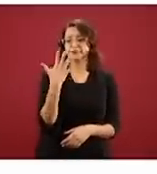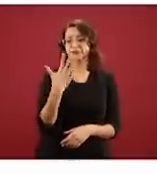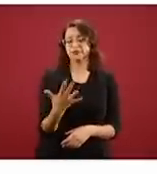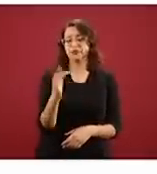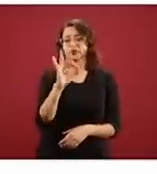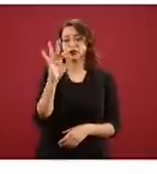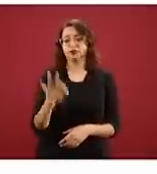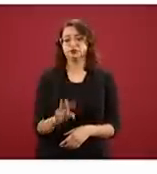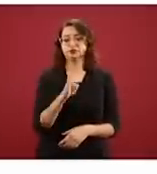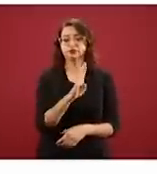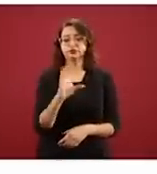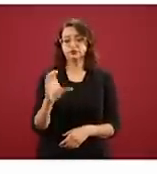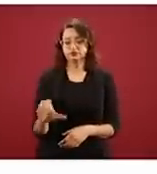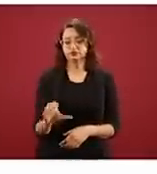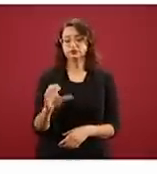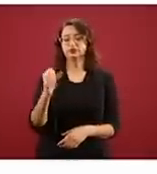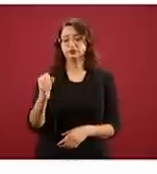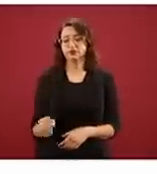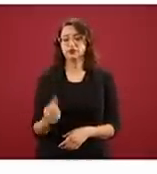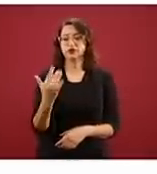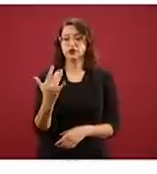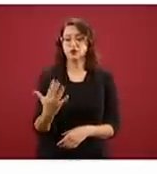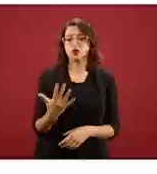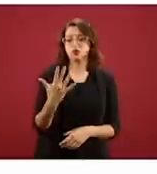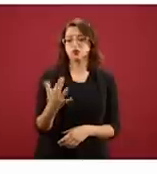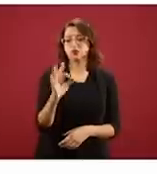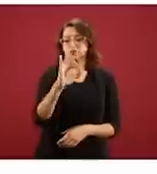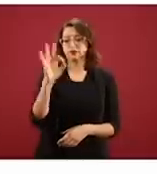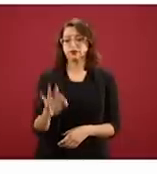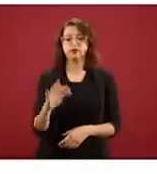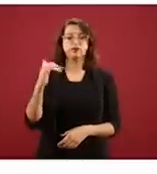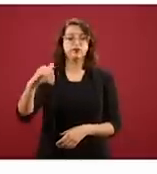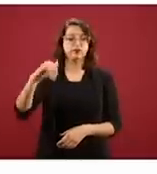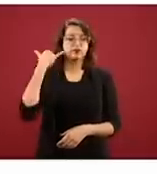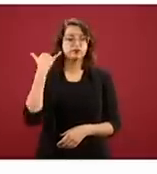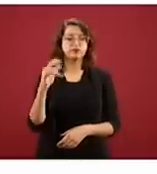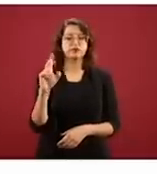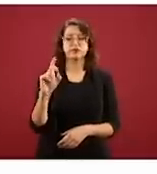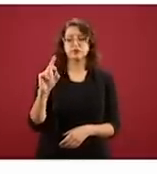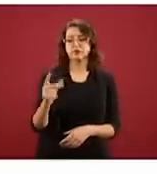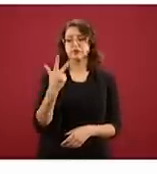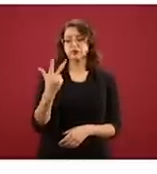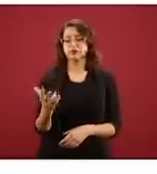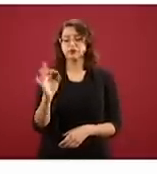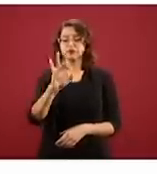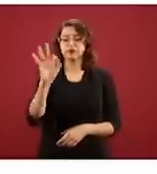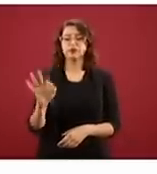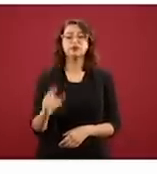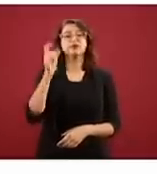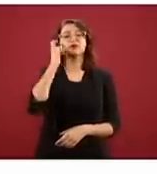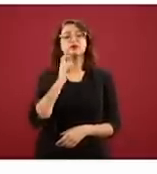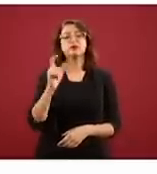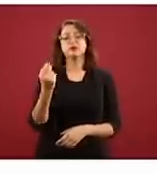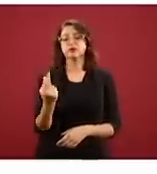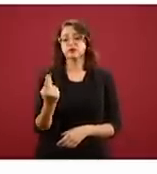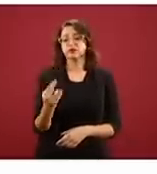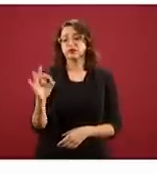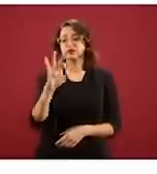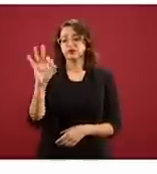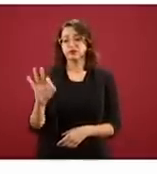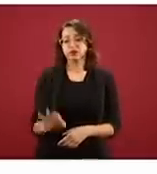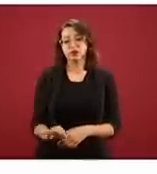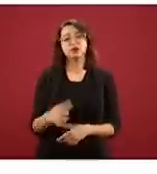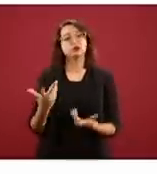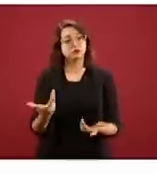55%, Baja Sur del 55%, Yucatán del 38%, Guerrero 25%, este